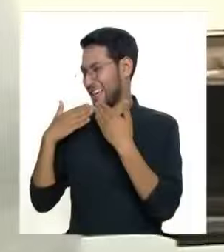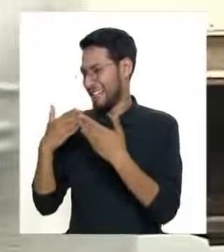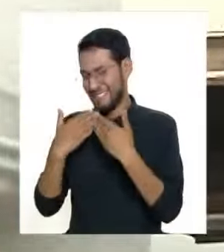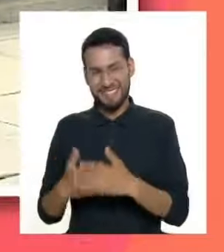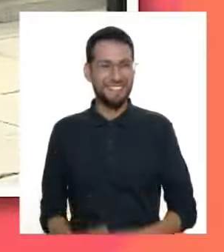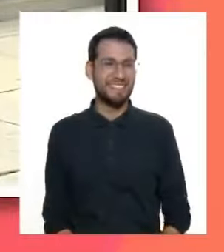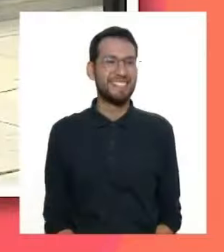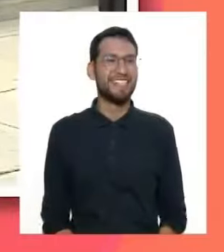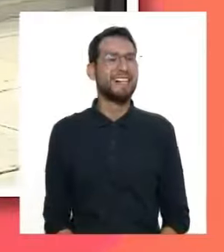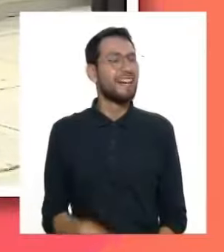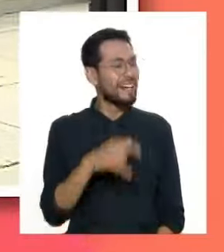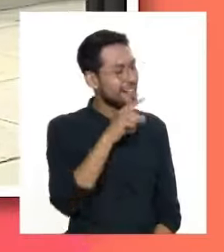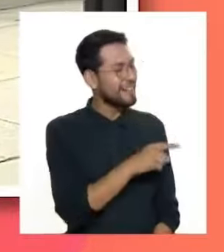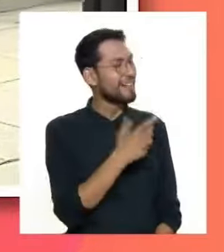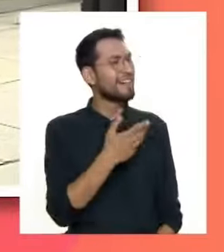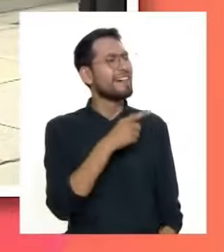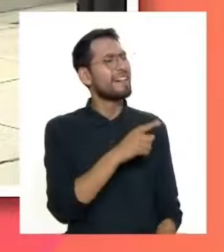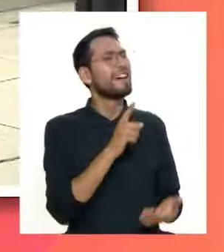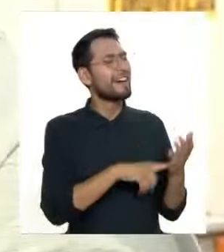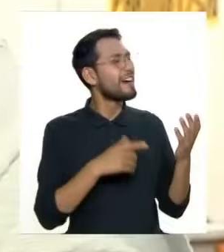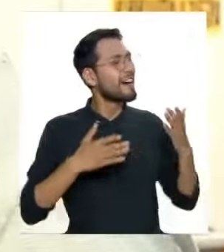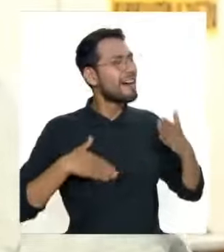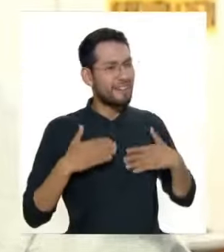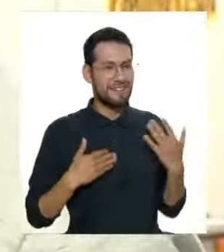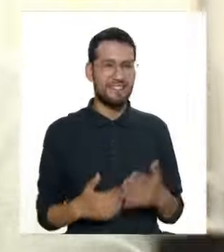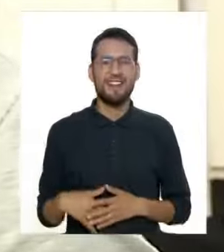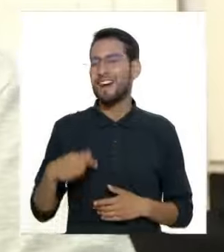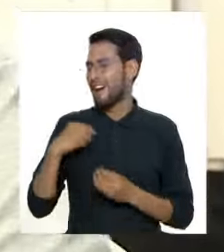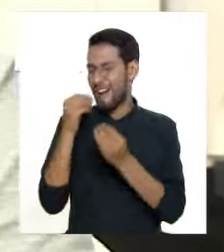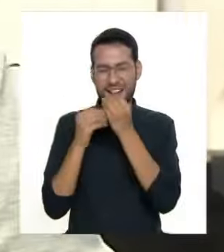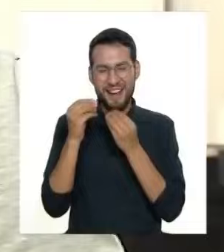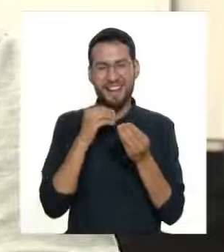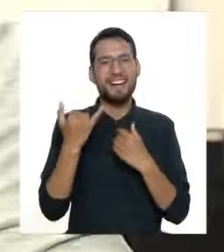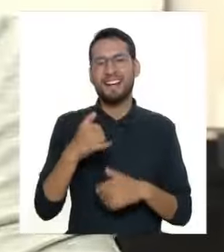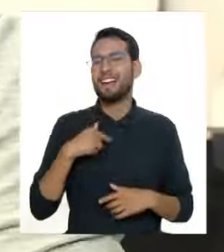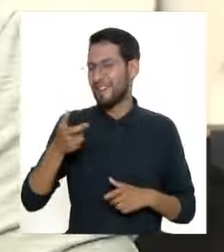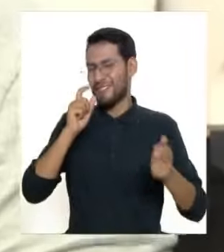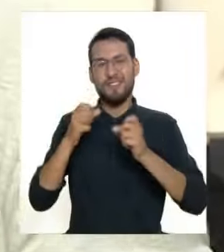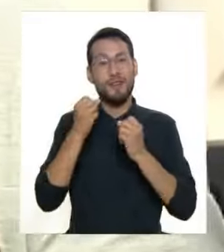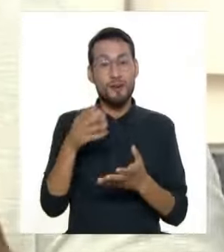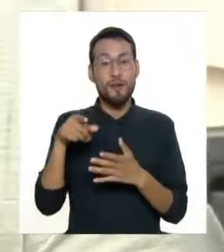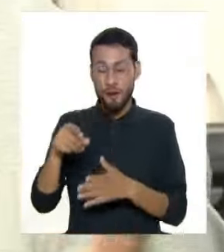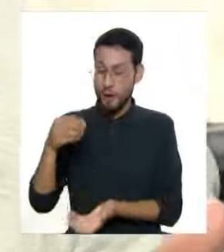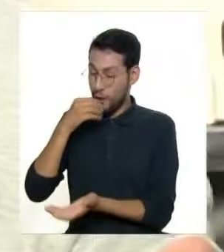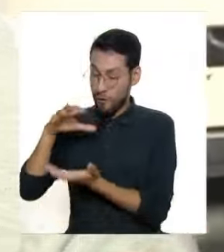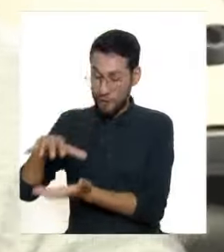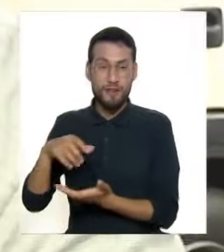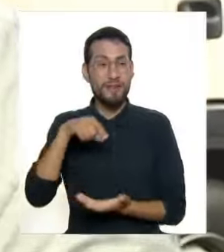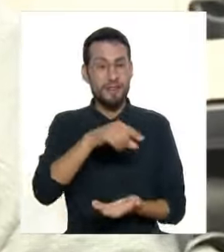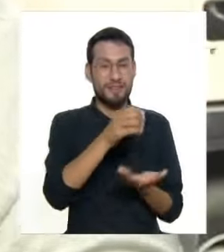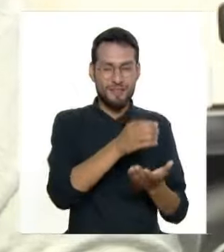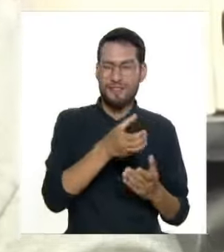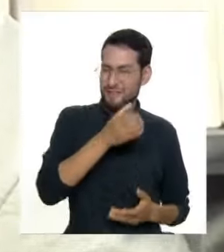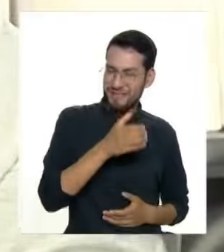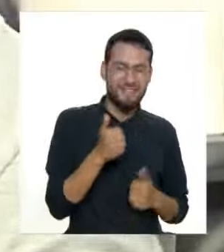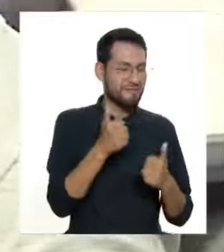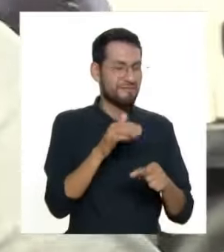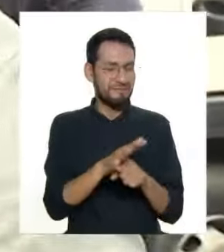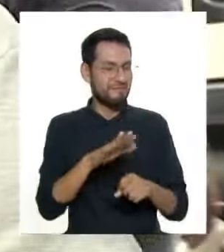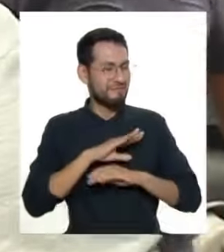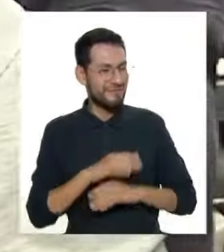Epa. A usted, Israel Laura, ¿qué lo hace feliz? La comida y la bebida. Un buen plato de comida y un buen drinking,